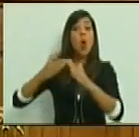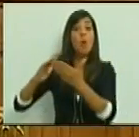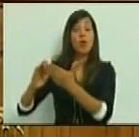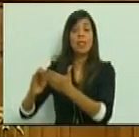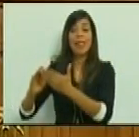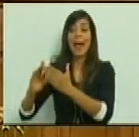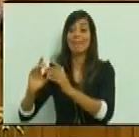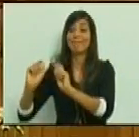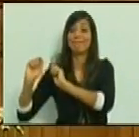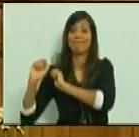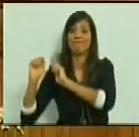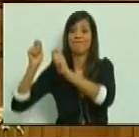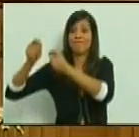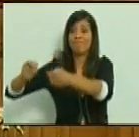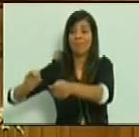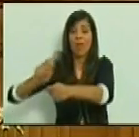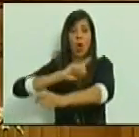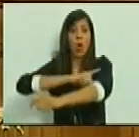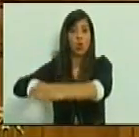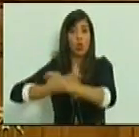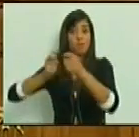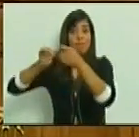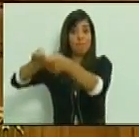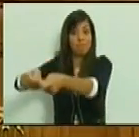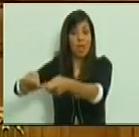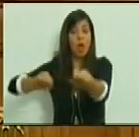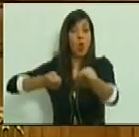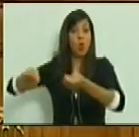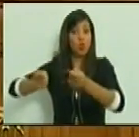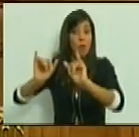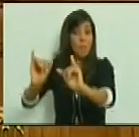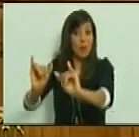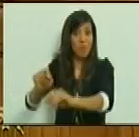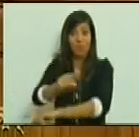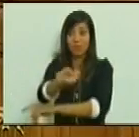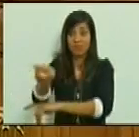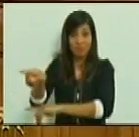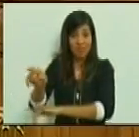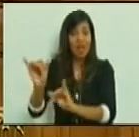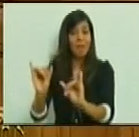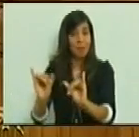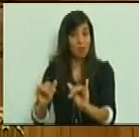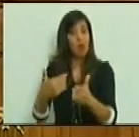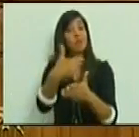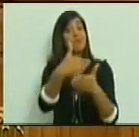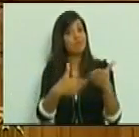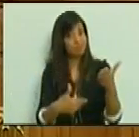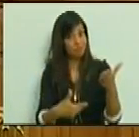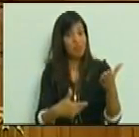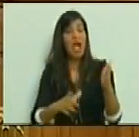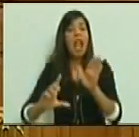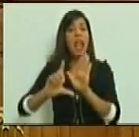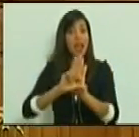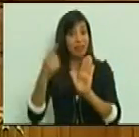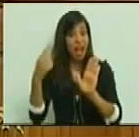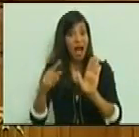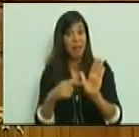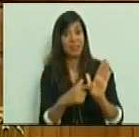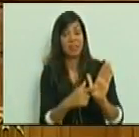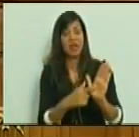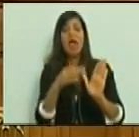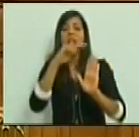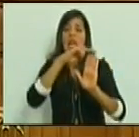organizado, que luego se reflejó en las leyes orgánicas del poder popular y en sus reglamentos, en